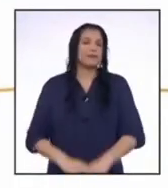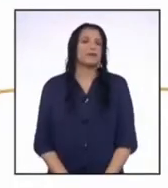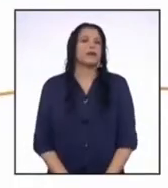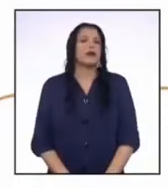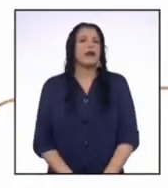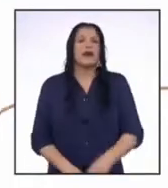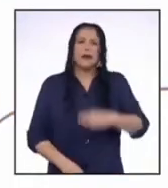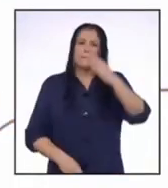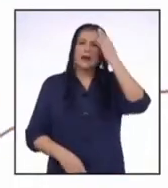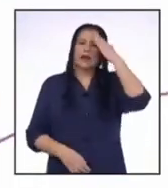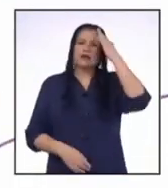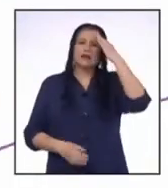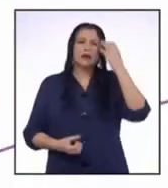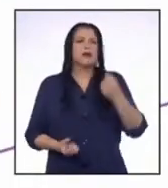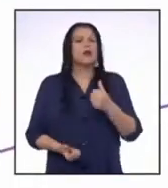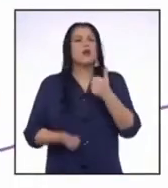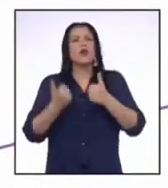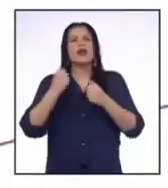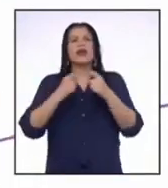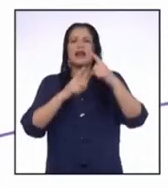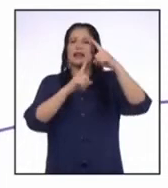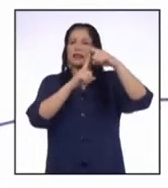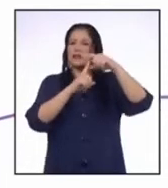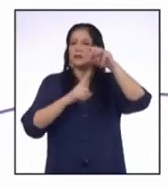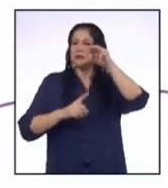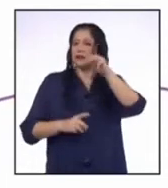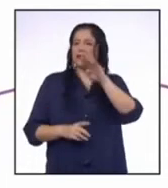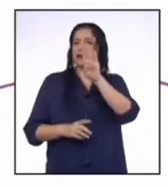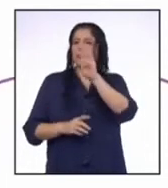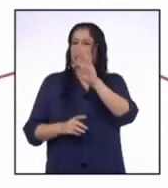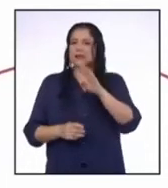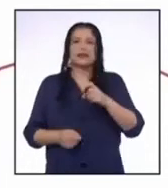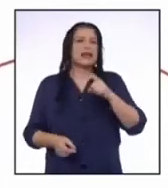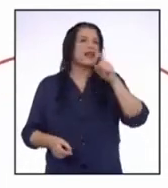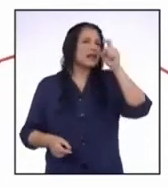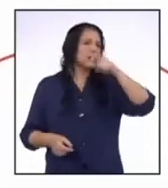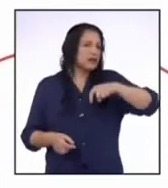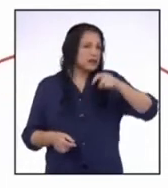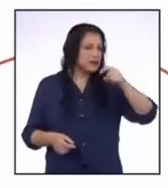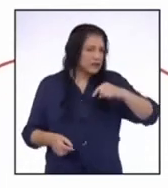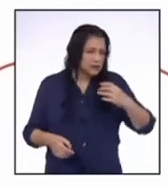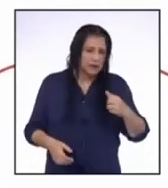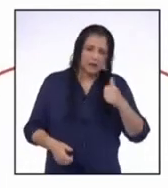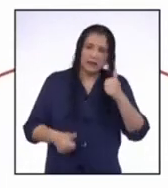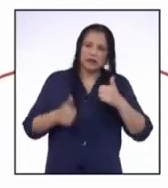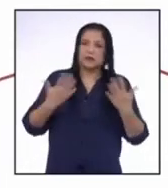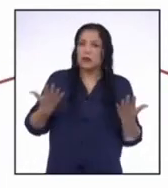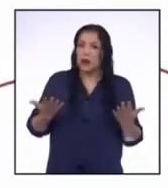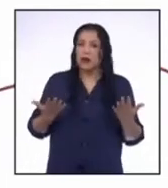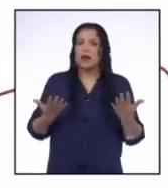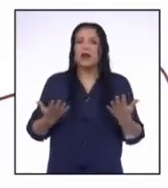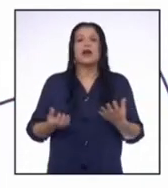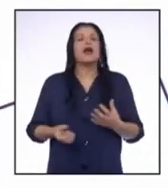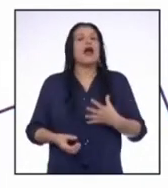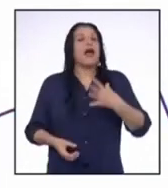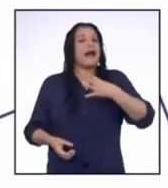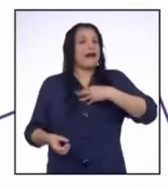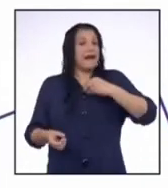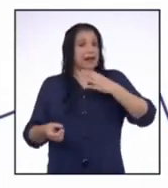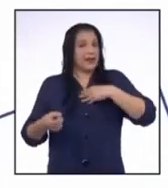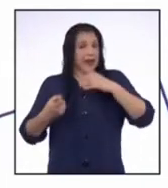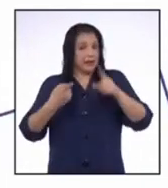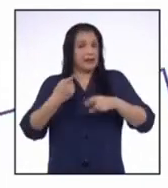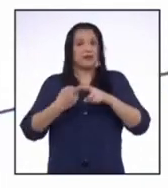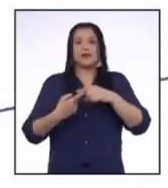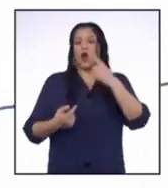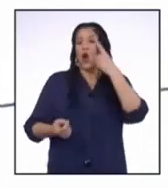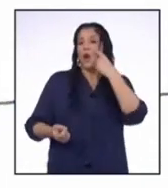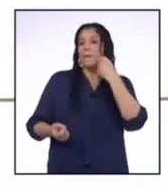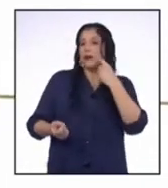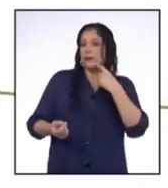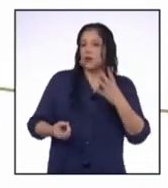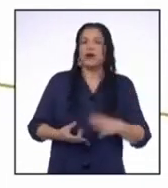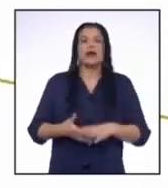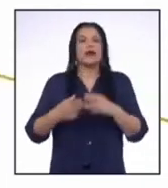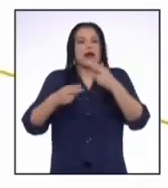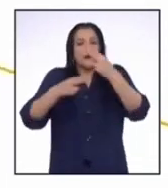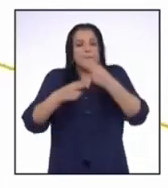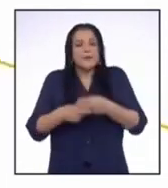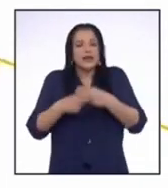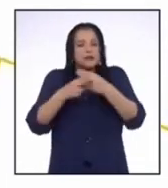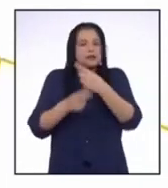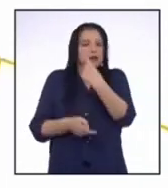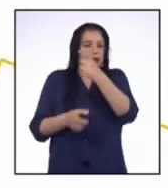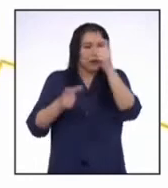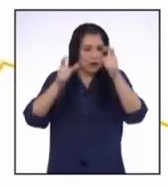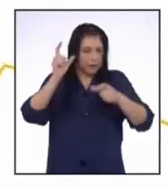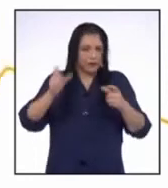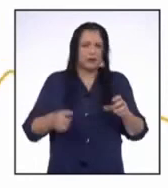Para calcular la tasa metabólica basal hace falta tener en cuenta factores como la edad, el sexo y el peso de cada